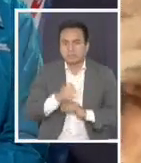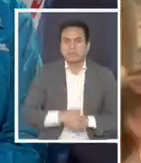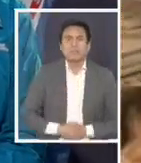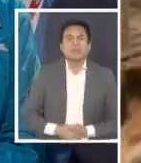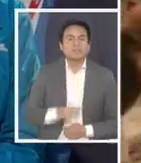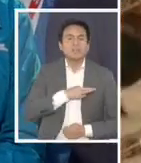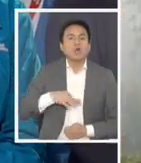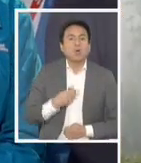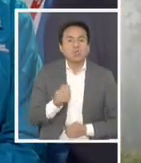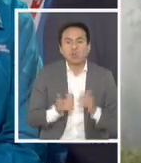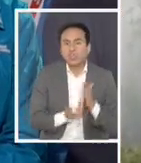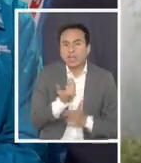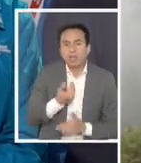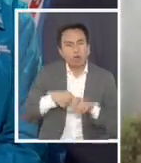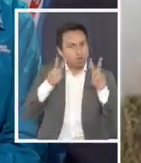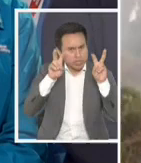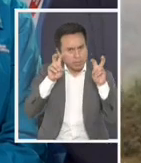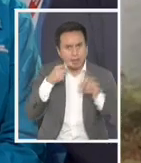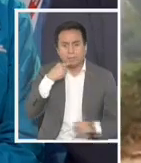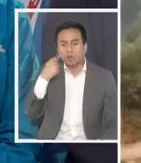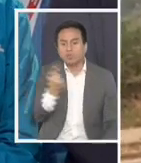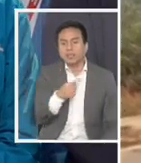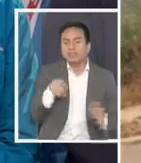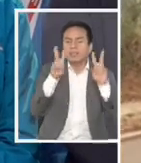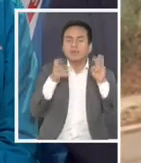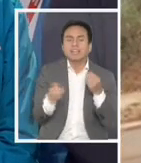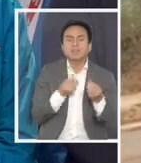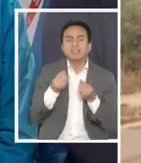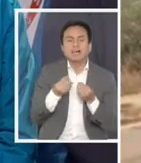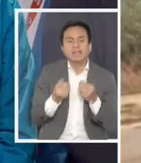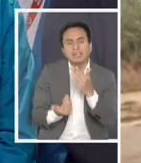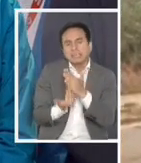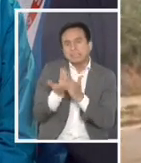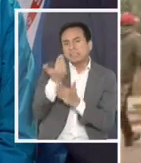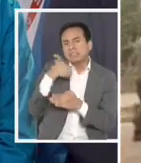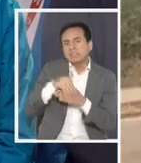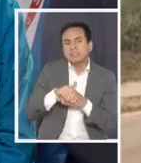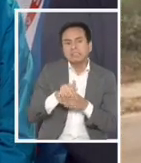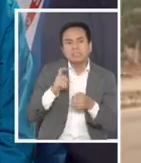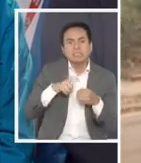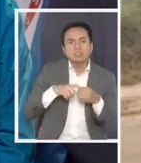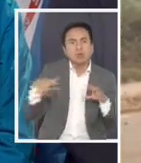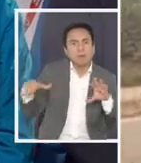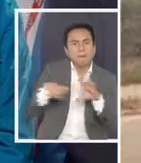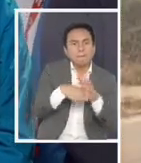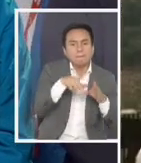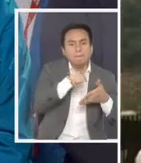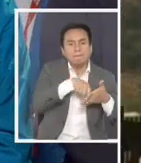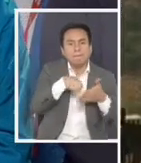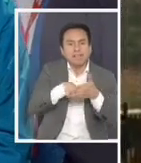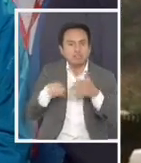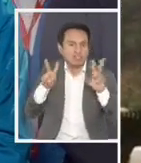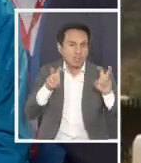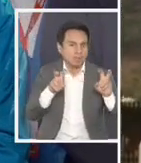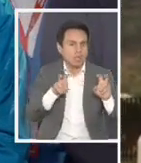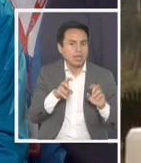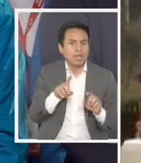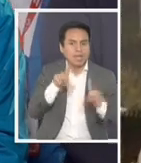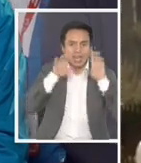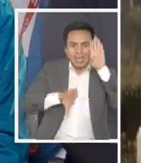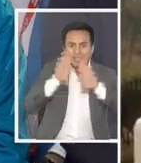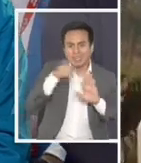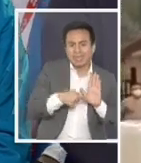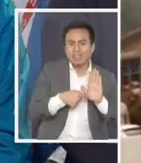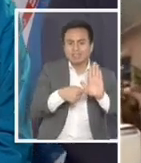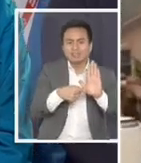ministra Buenos días y en otro tema quería preguntarle a propósito de lo que va a pasar durante esta jornada con la inscripción de los pactos y la entrega de candidatos